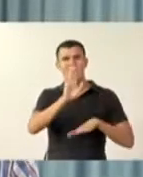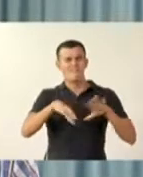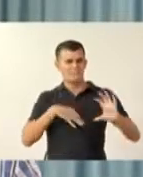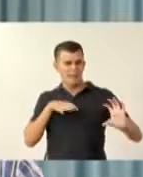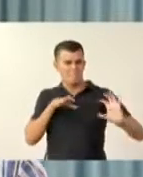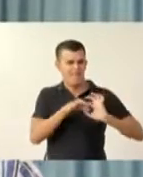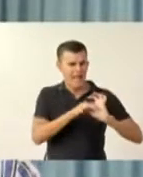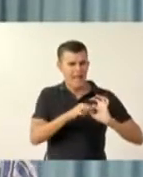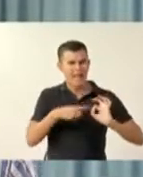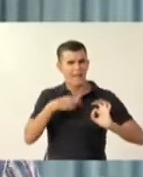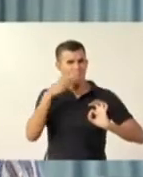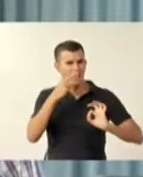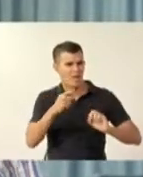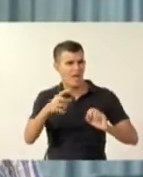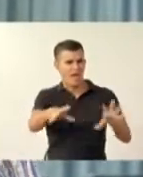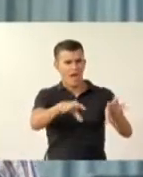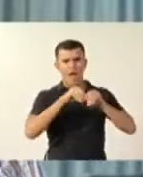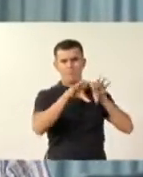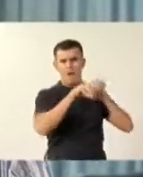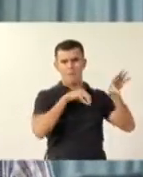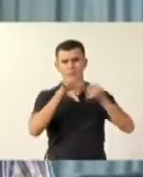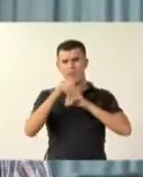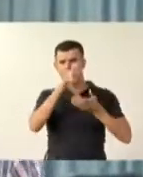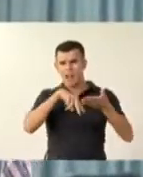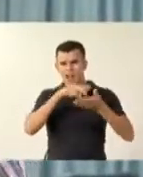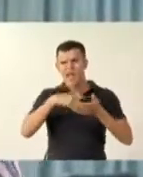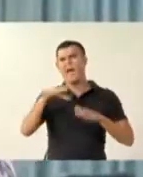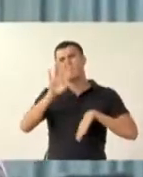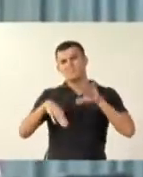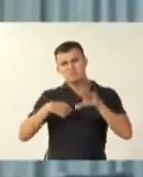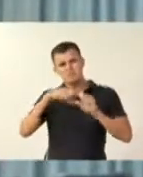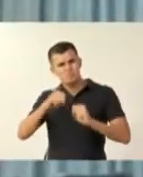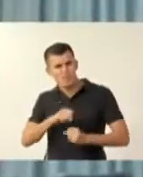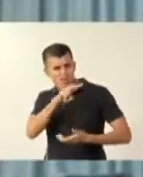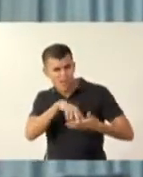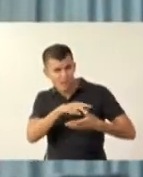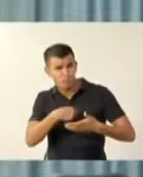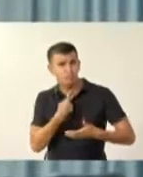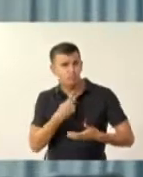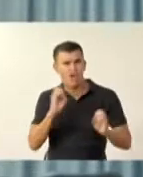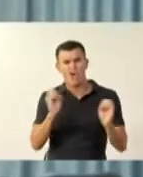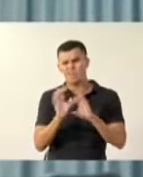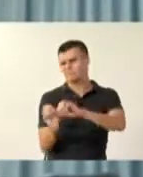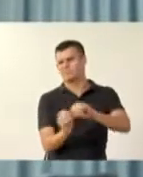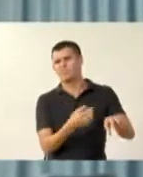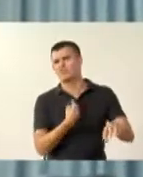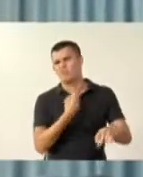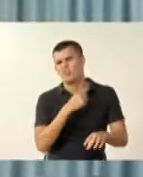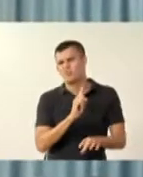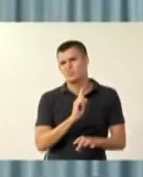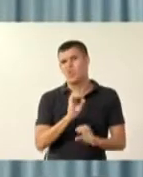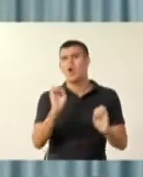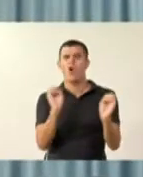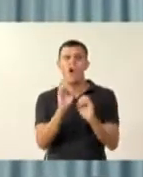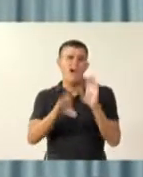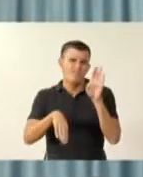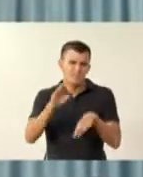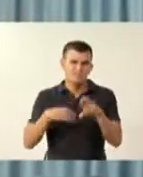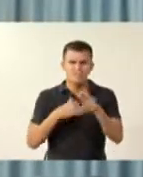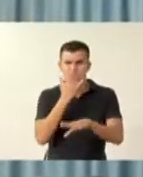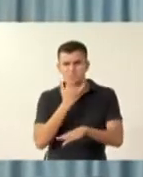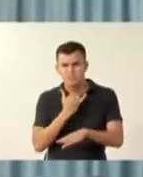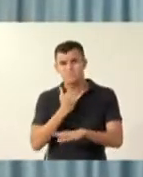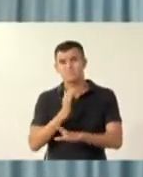la posibilidad de acertar o equivocarse. Y eso ocurre en todos los ámbitos y en todos los idiomas y ha ocurrido a todo lo largo de la